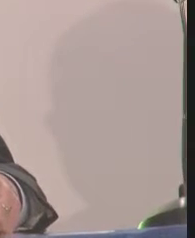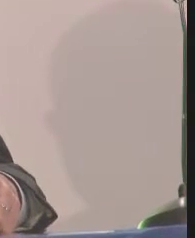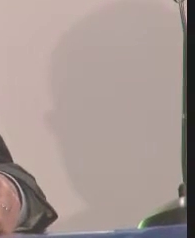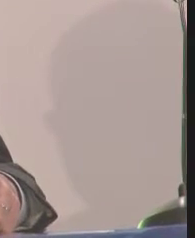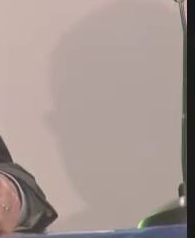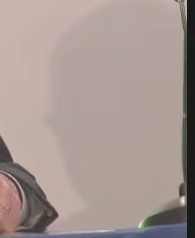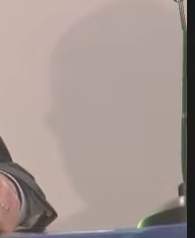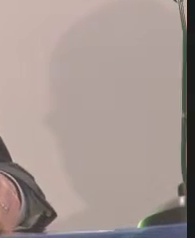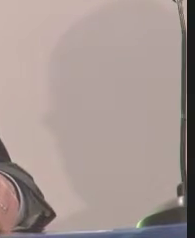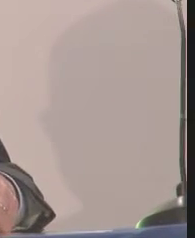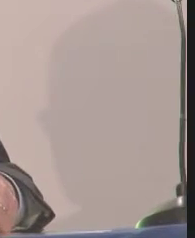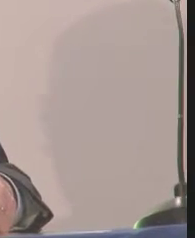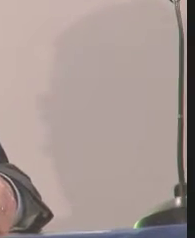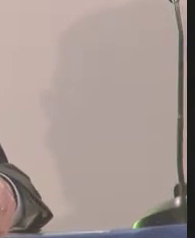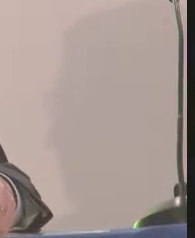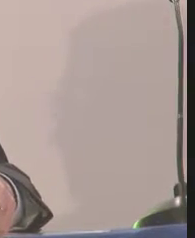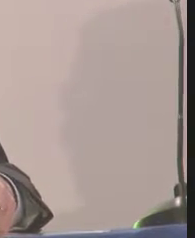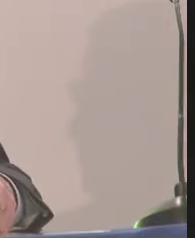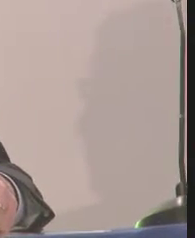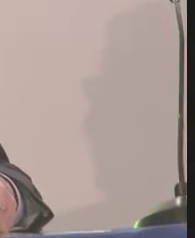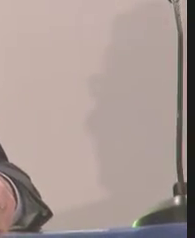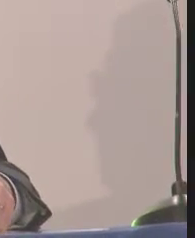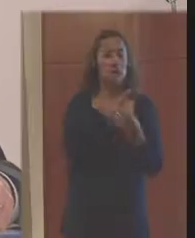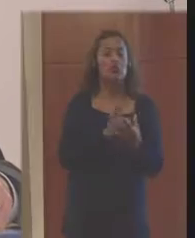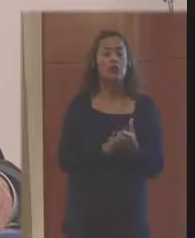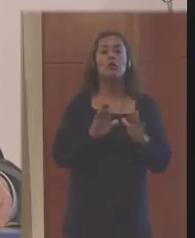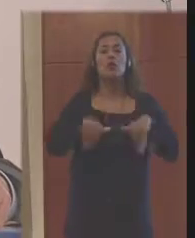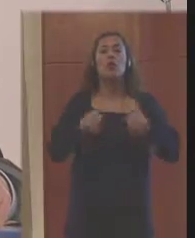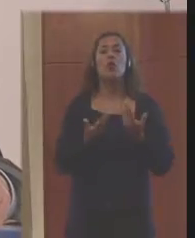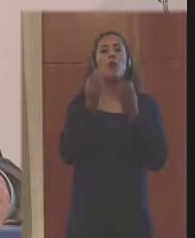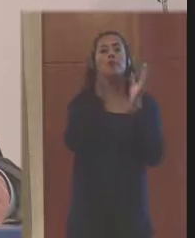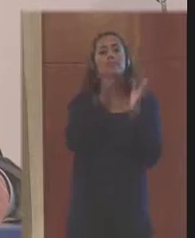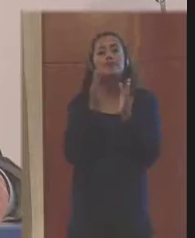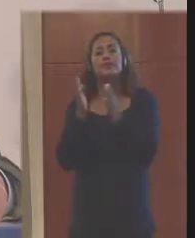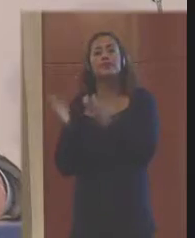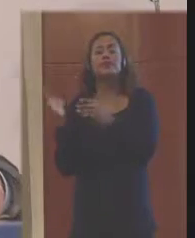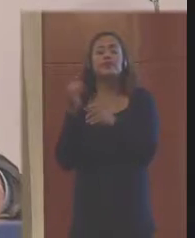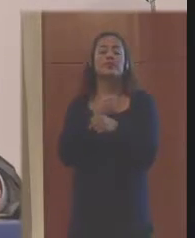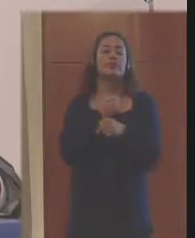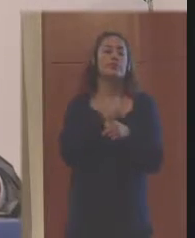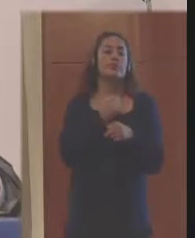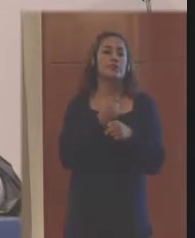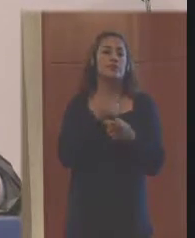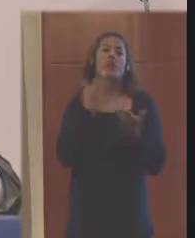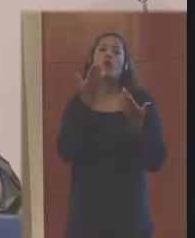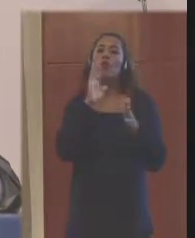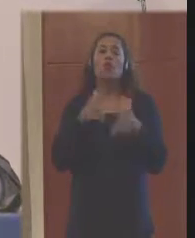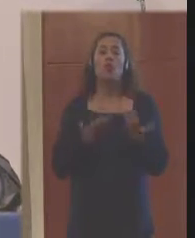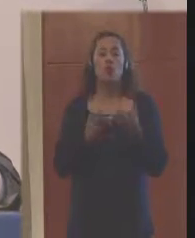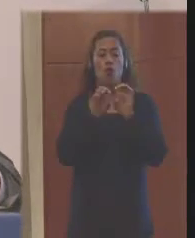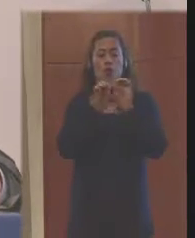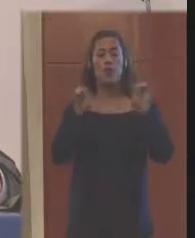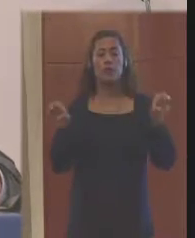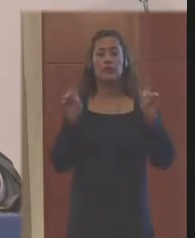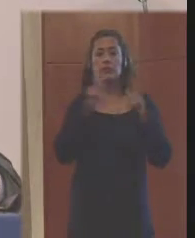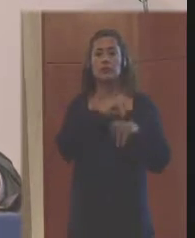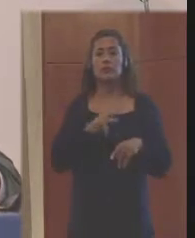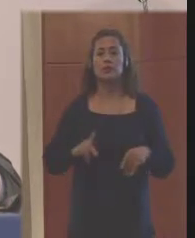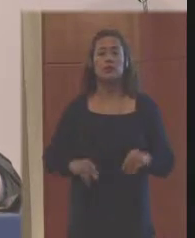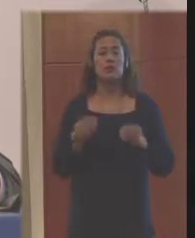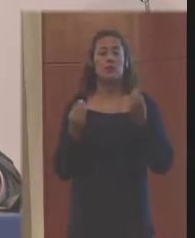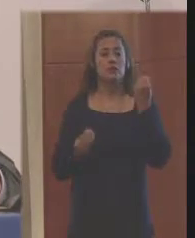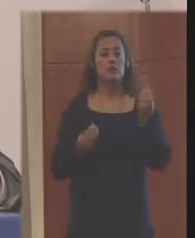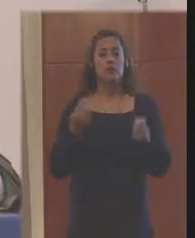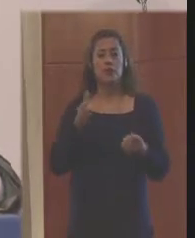mañana y que nos van a permitir ver otras perspectivas dentro de lo que es el sector privado con unos enfoques